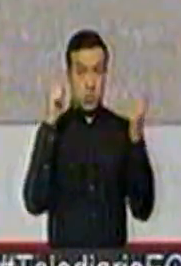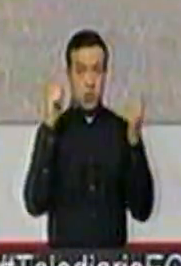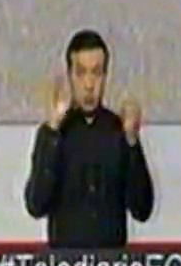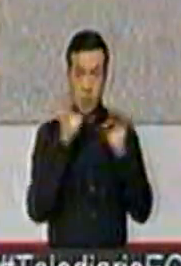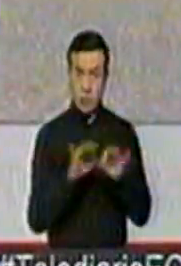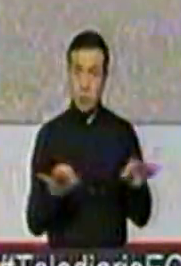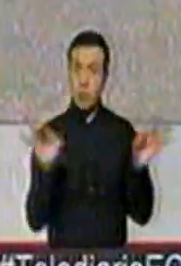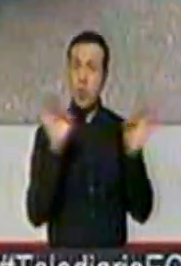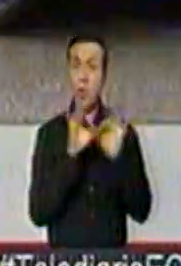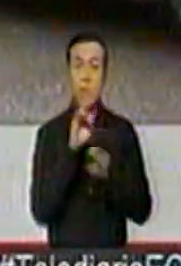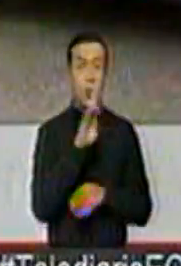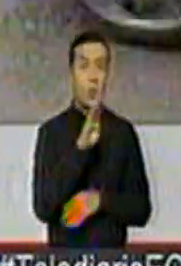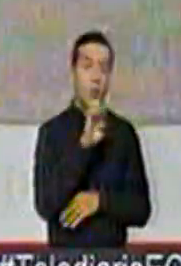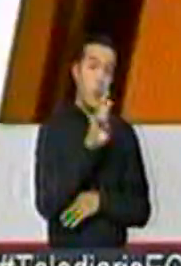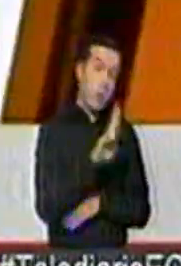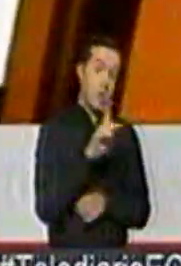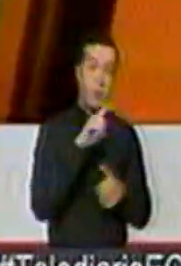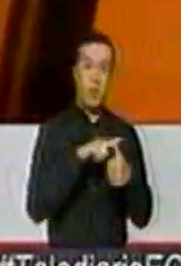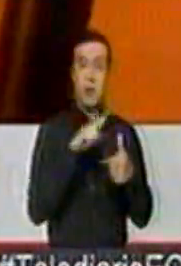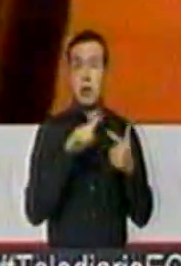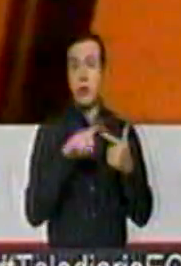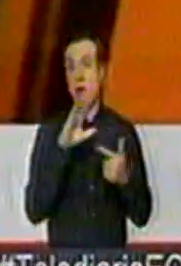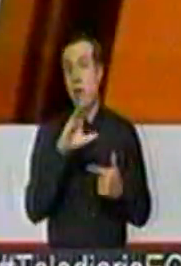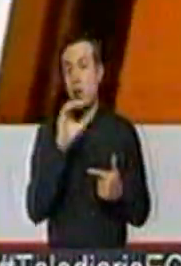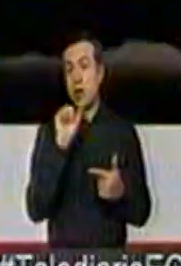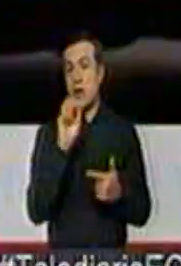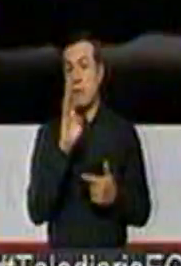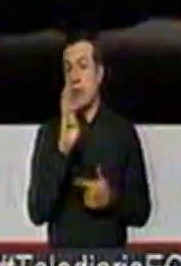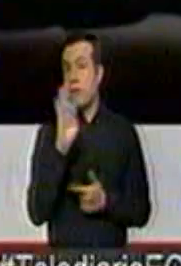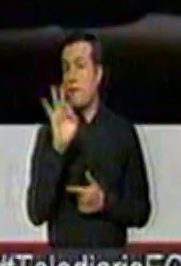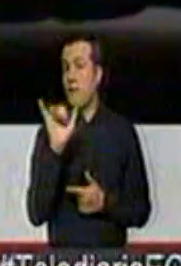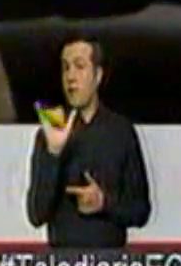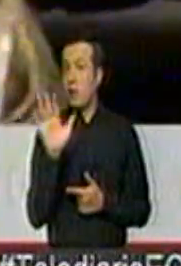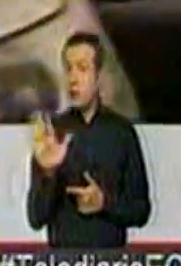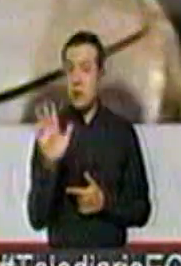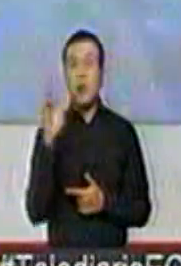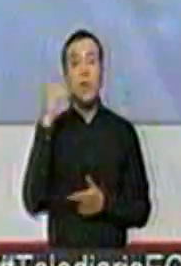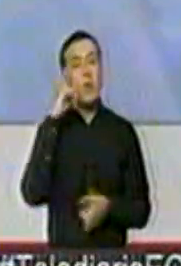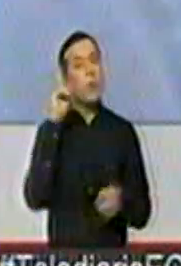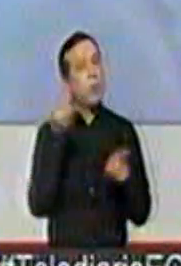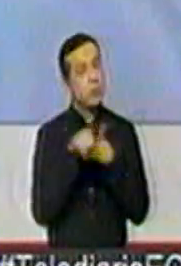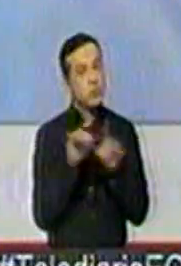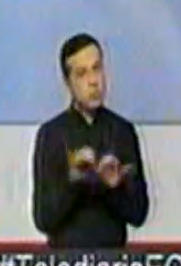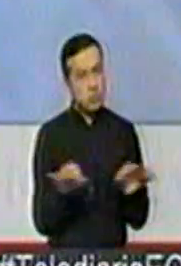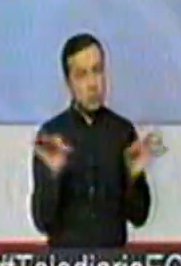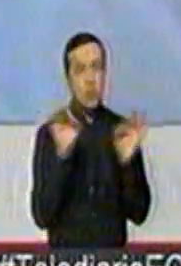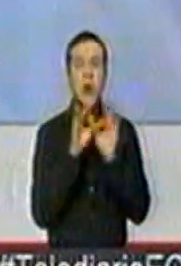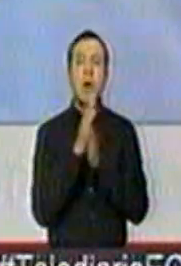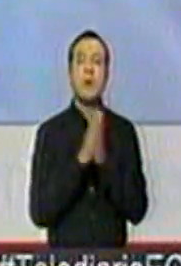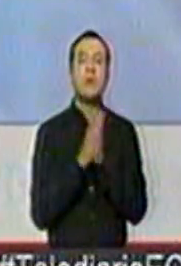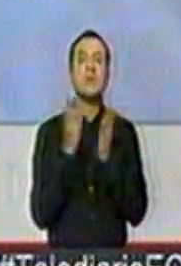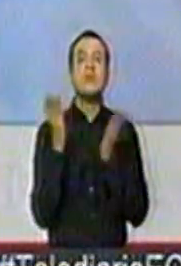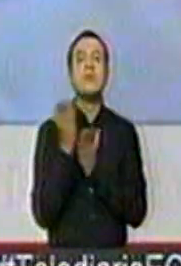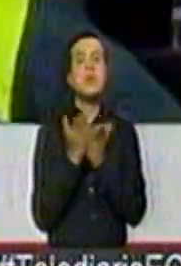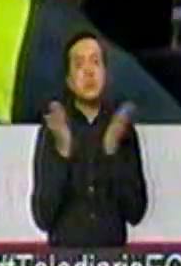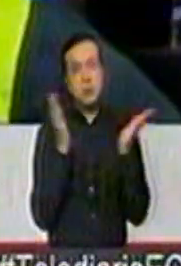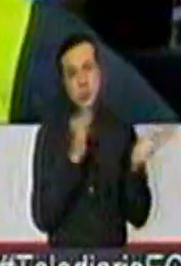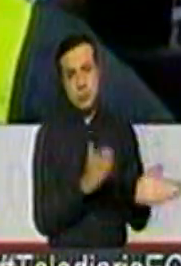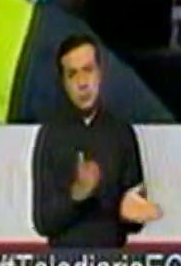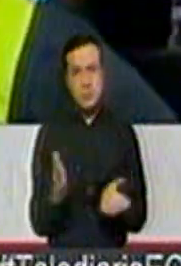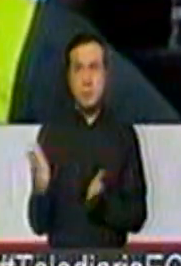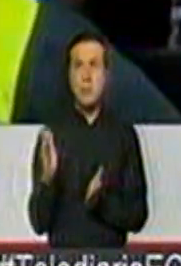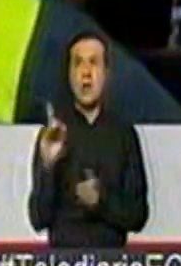operatividad de Uber, Cabify y aplicativos tecnológicos similares para llegar a un consenso y aprovechar su servicio de manera ordenada.